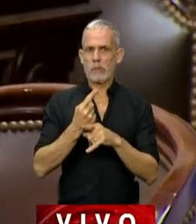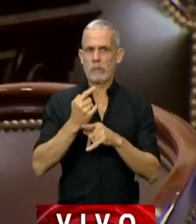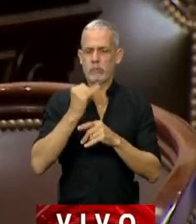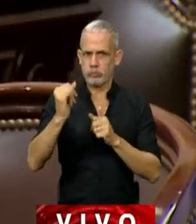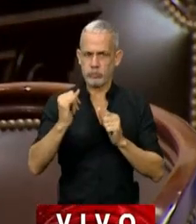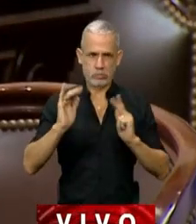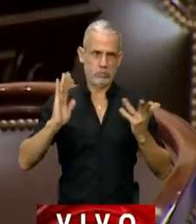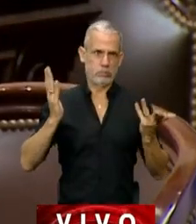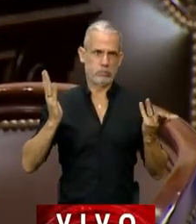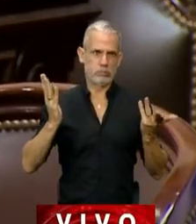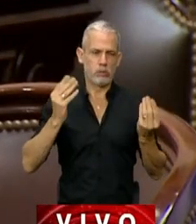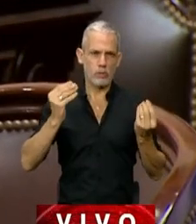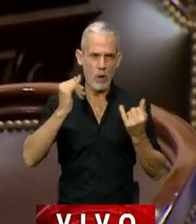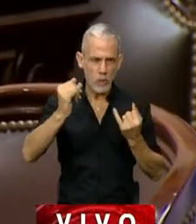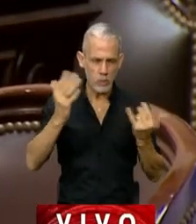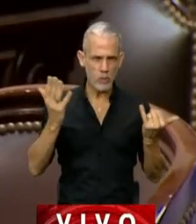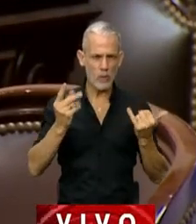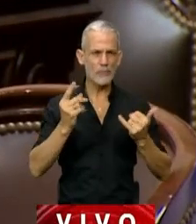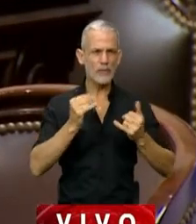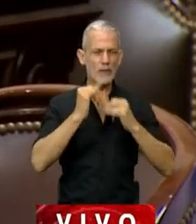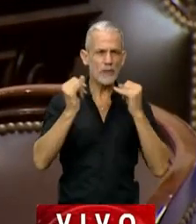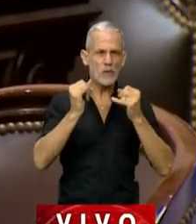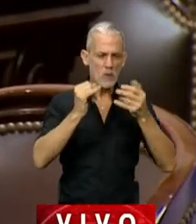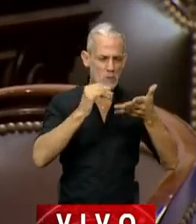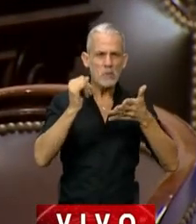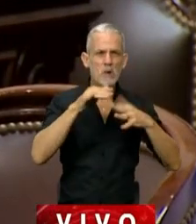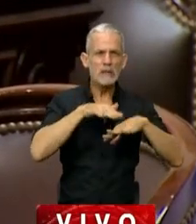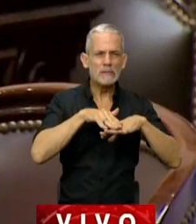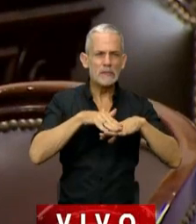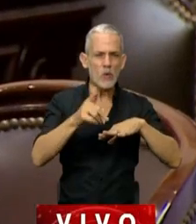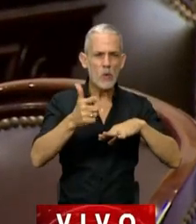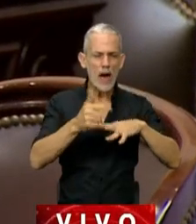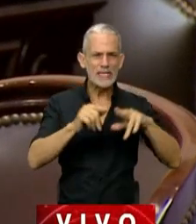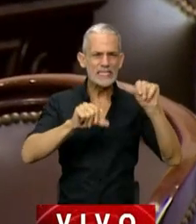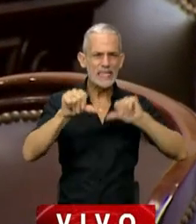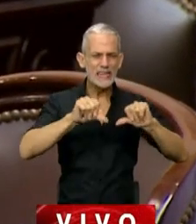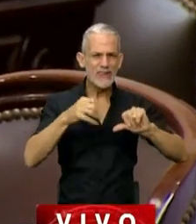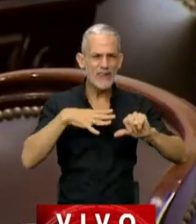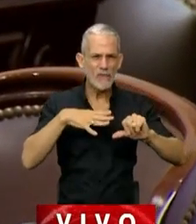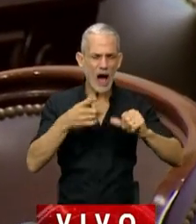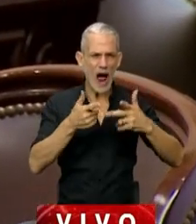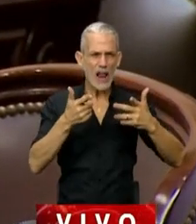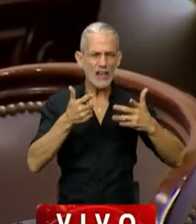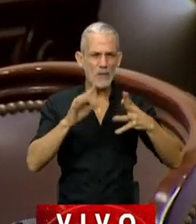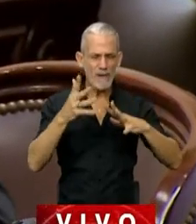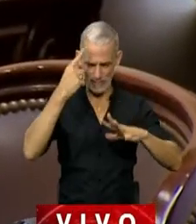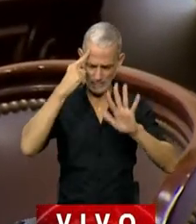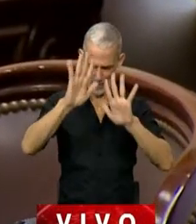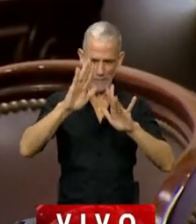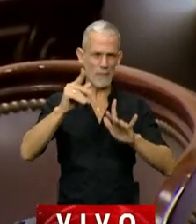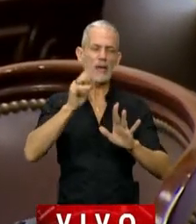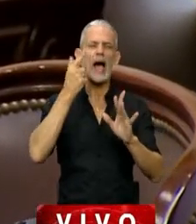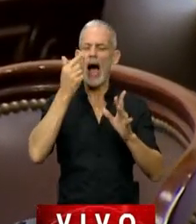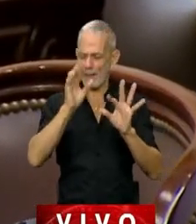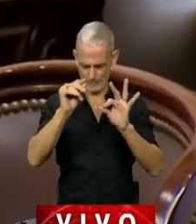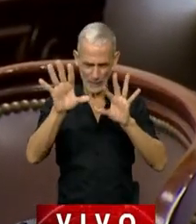rebatimiento cuando el argumento no tiene sostén científico, lógico. Mire, a ver, voy